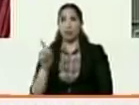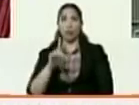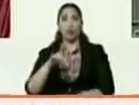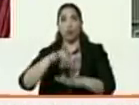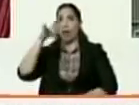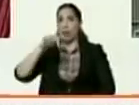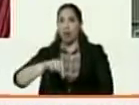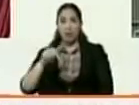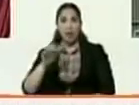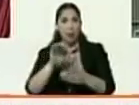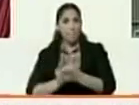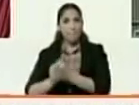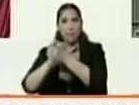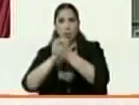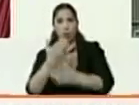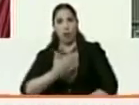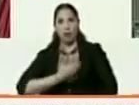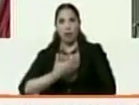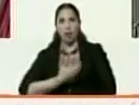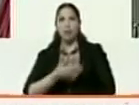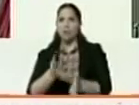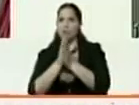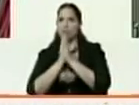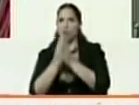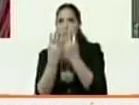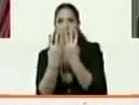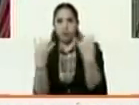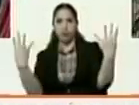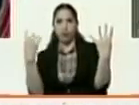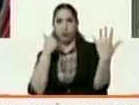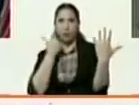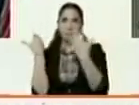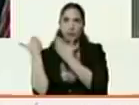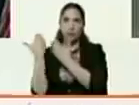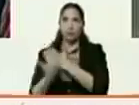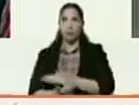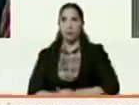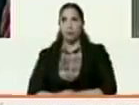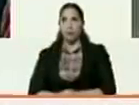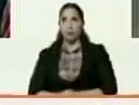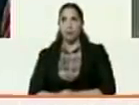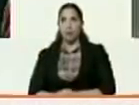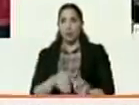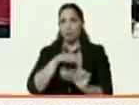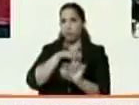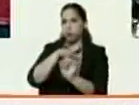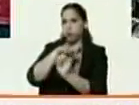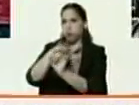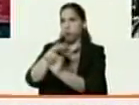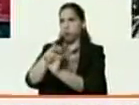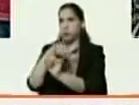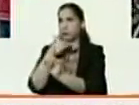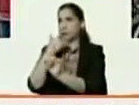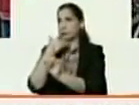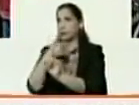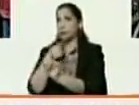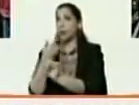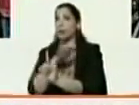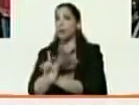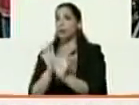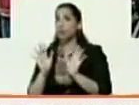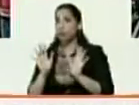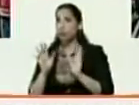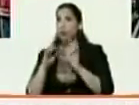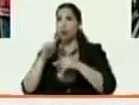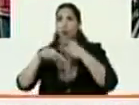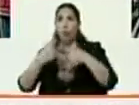le ha tocado fácil a los compañeros alcaldes. Pónganse de pie los señores alcaldes y alcaldesas, por favor. los amenazan de muerte. Todos